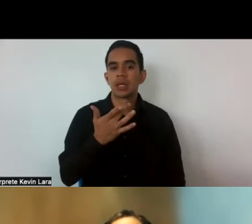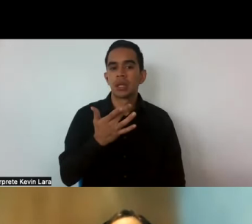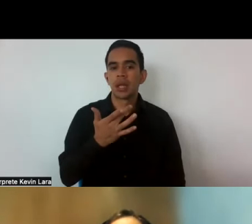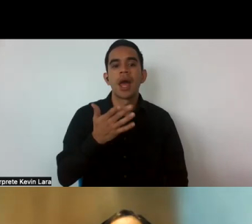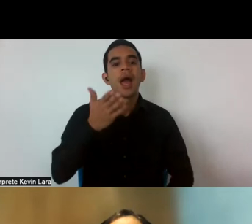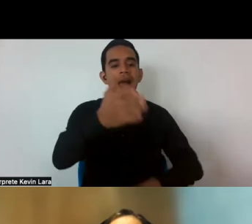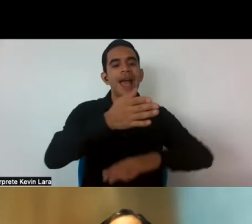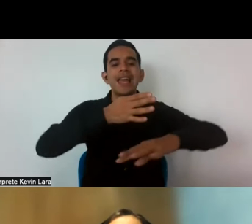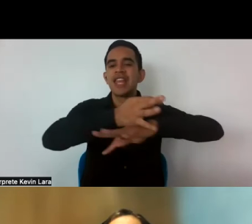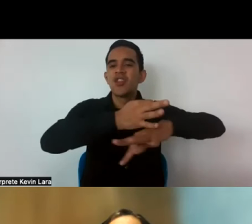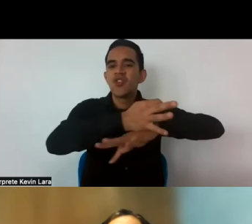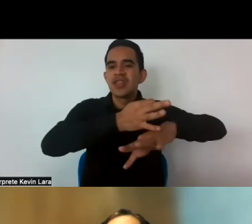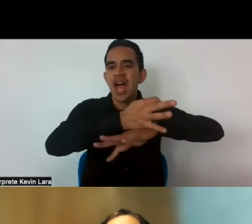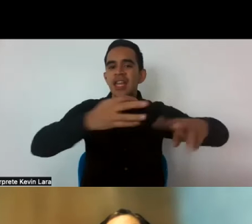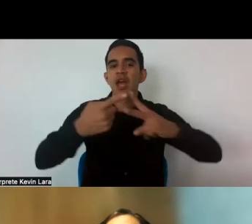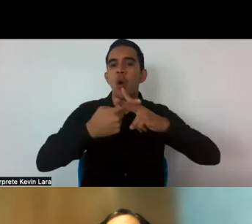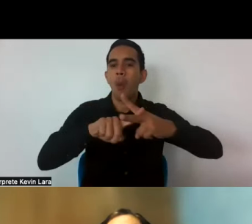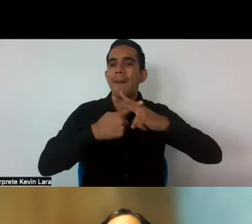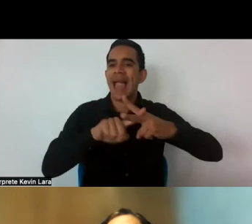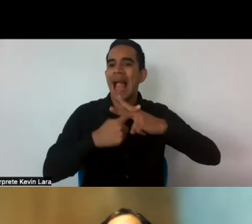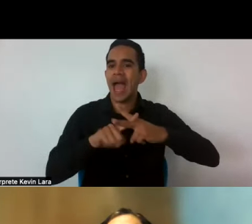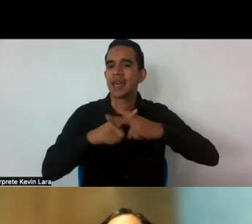repare autos y ve esta imagen?